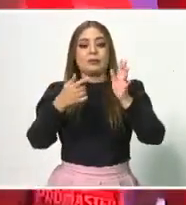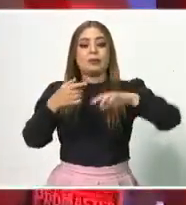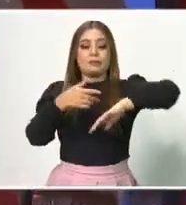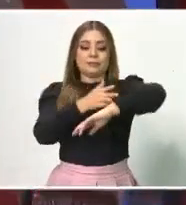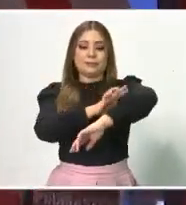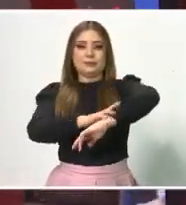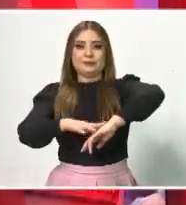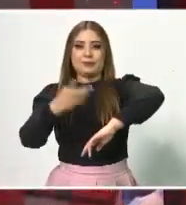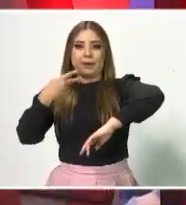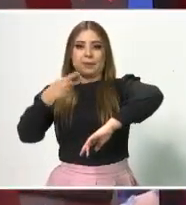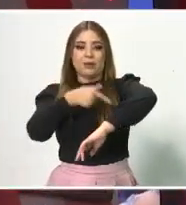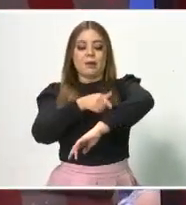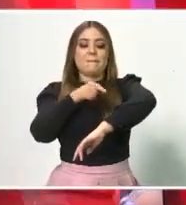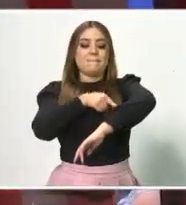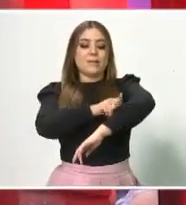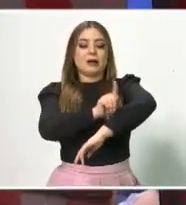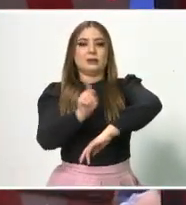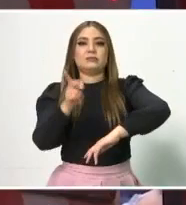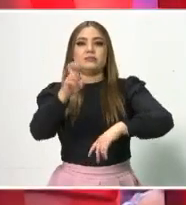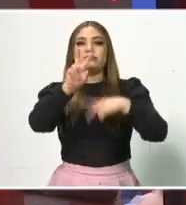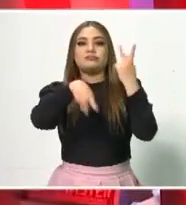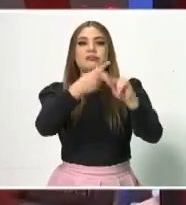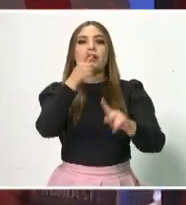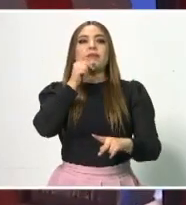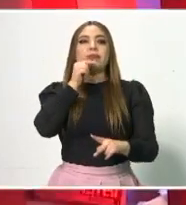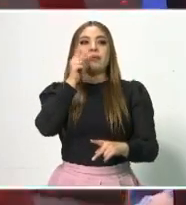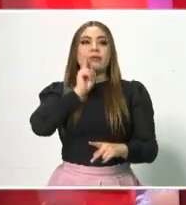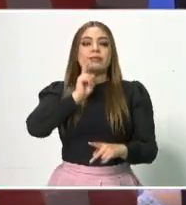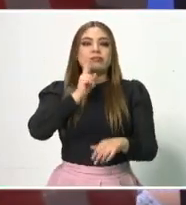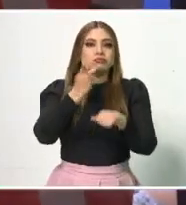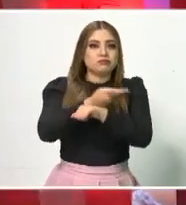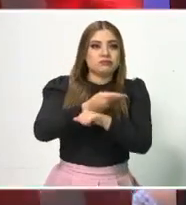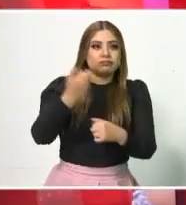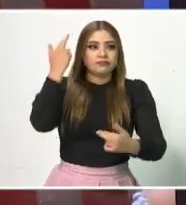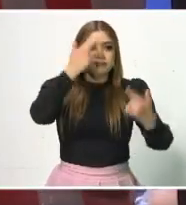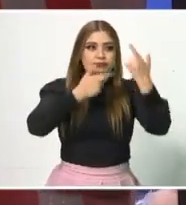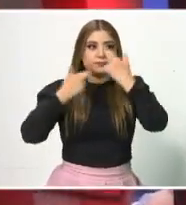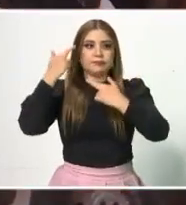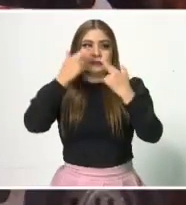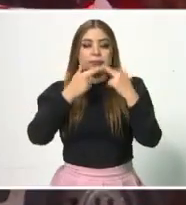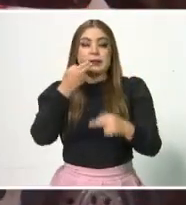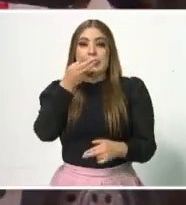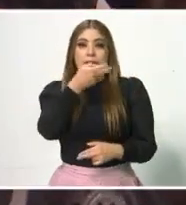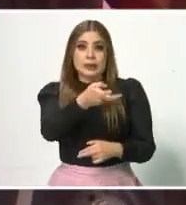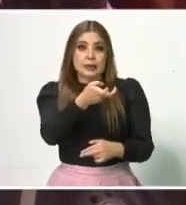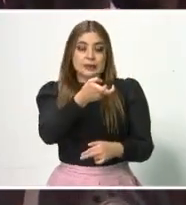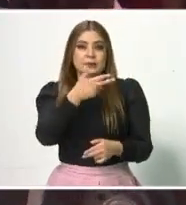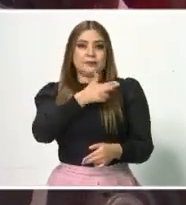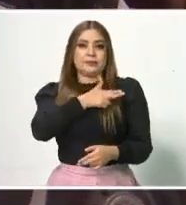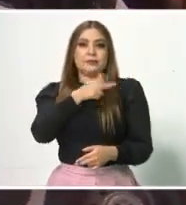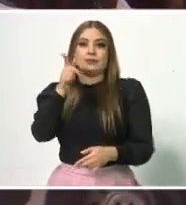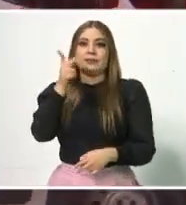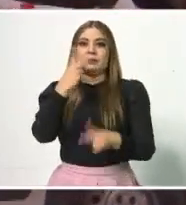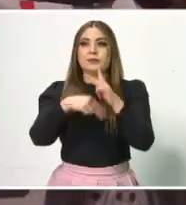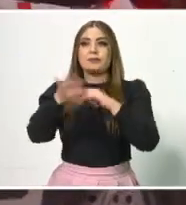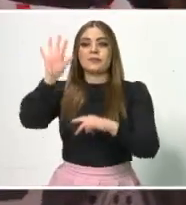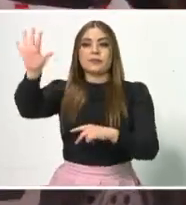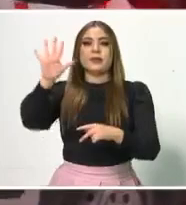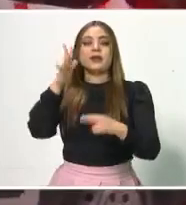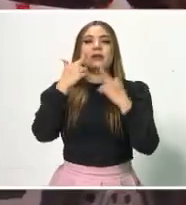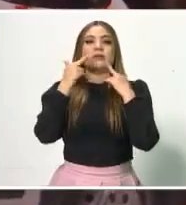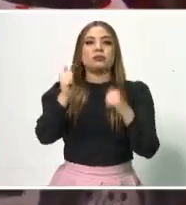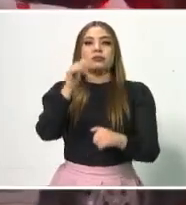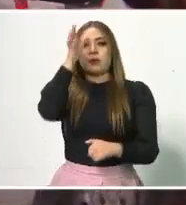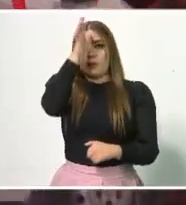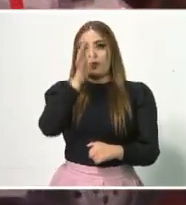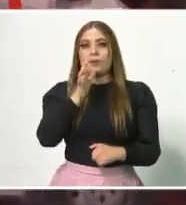Estado de Coahuila acudió para tomar conocimiento de los hechos. Presuntamente el herido, proveniente de un ejido de Coahuila, se encontraba en su